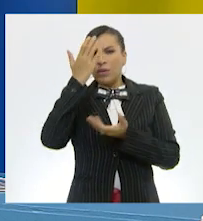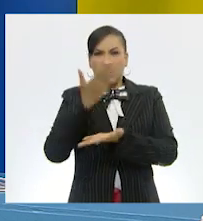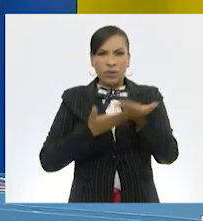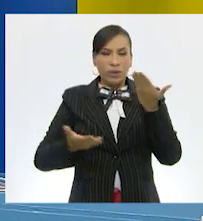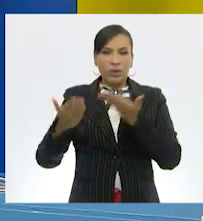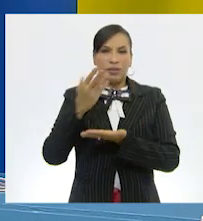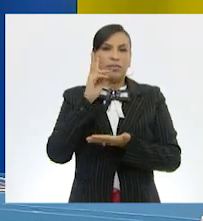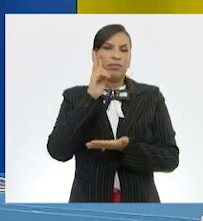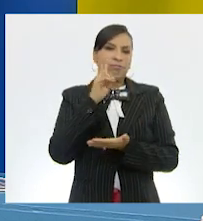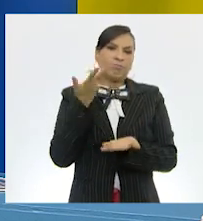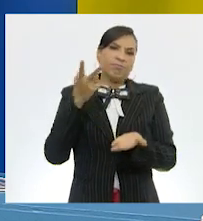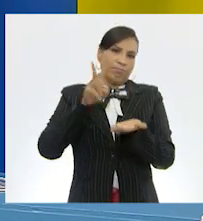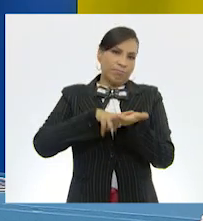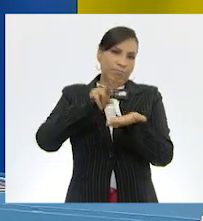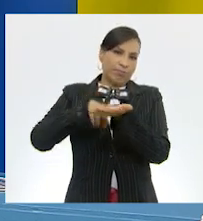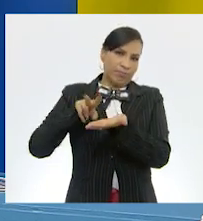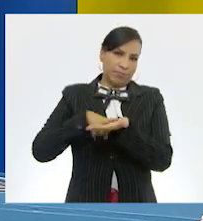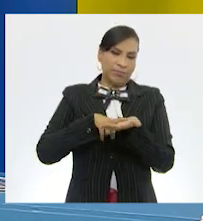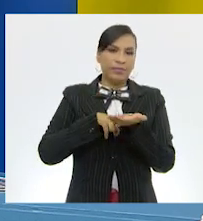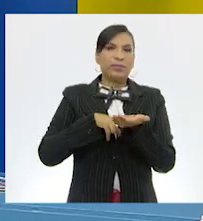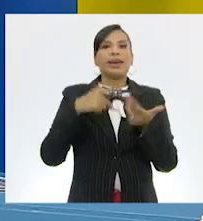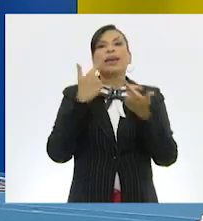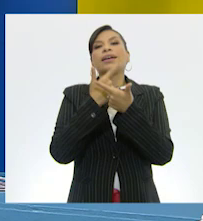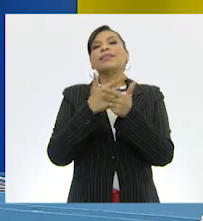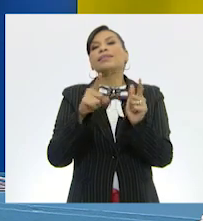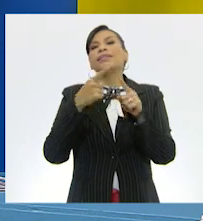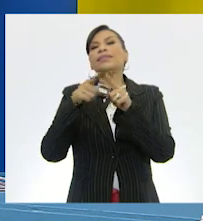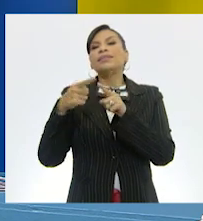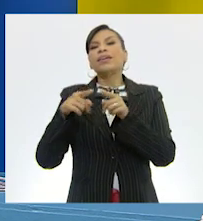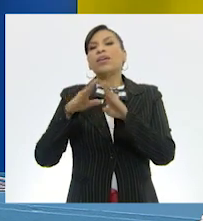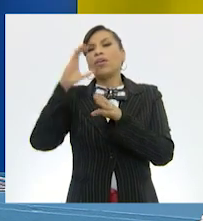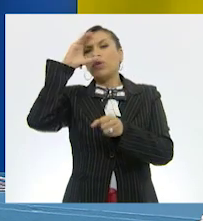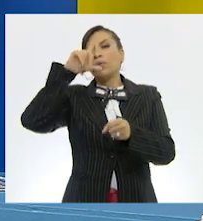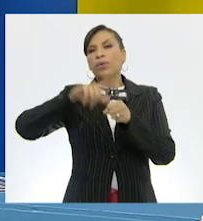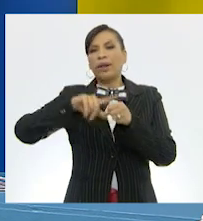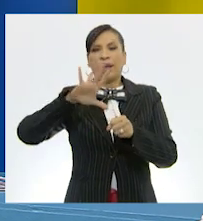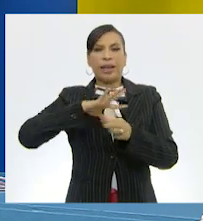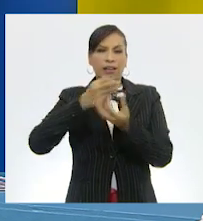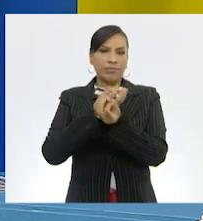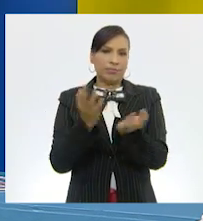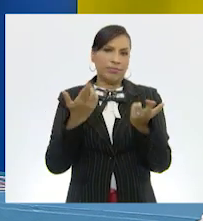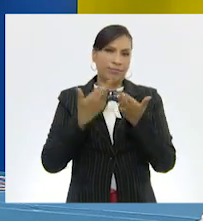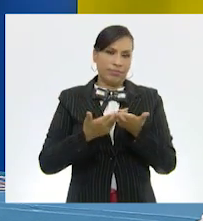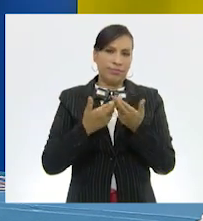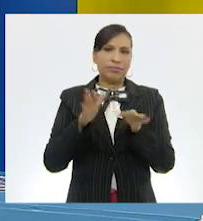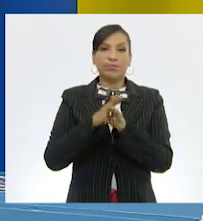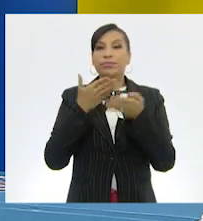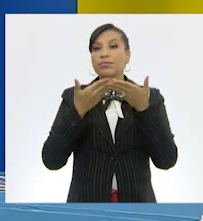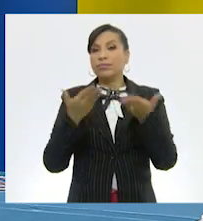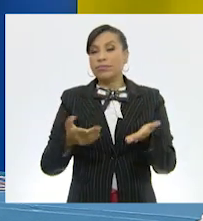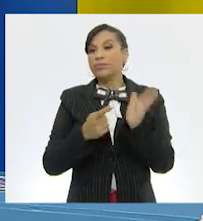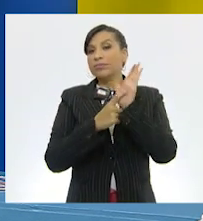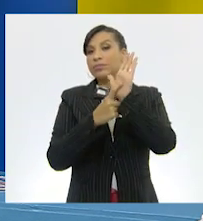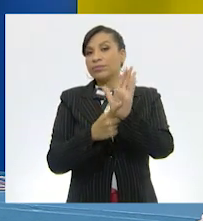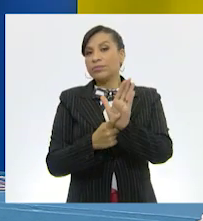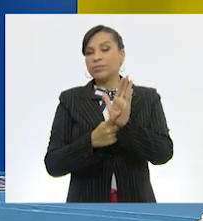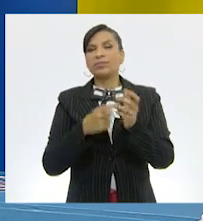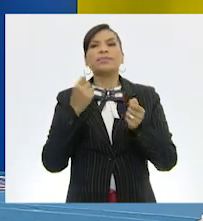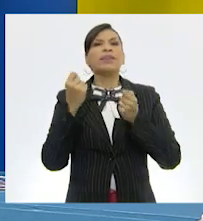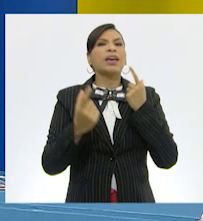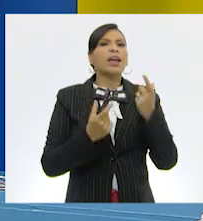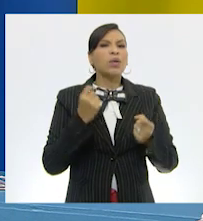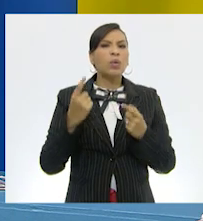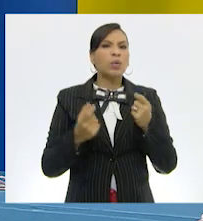a apreciarnos y a valorar la diversidad cultural que hay. Por ello, a continuación te presentaré